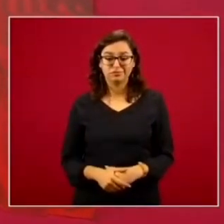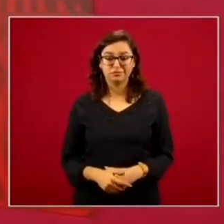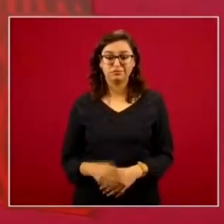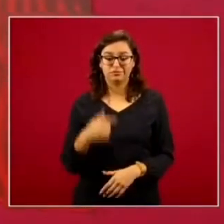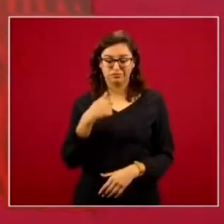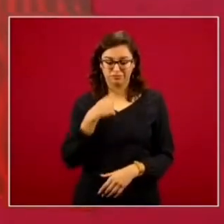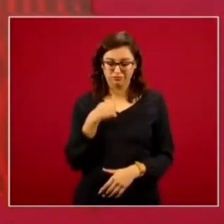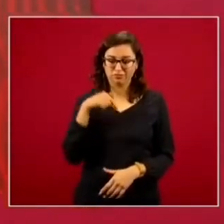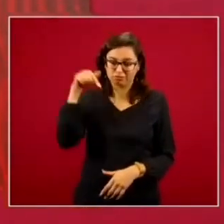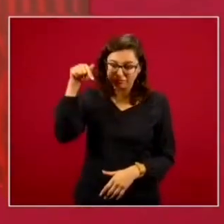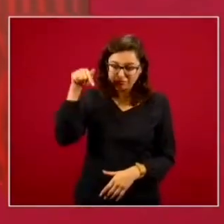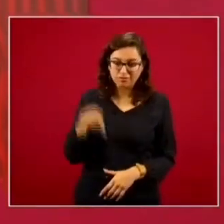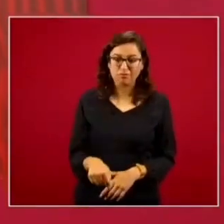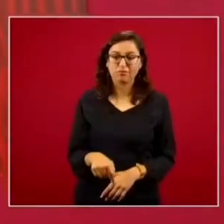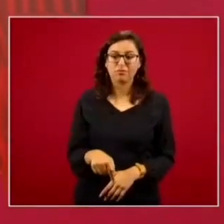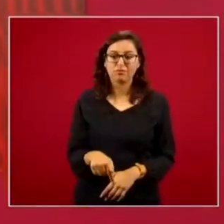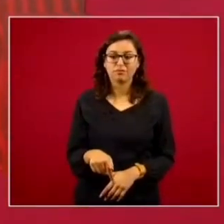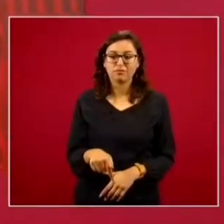aquí